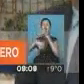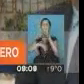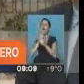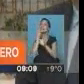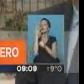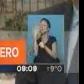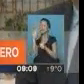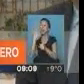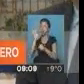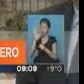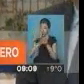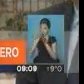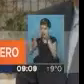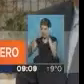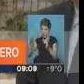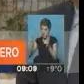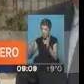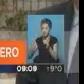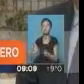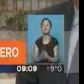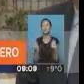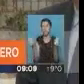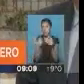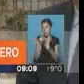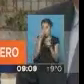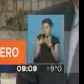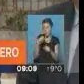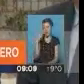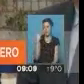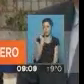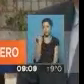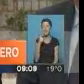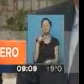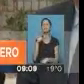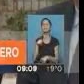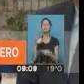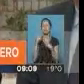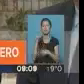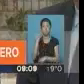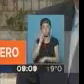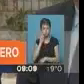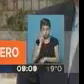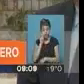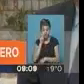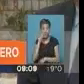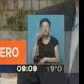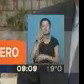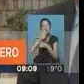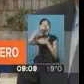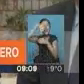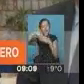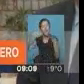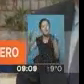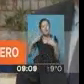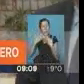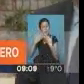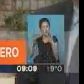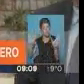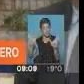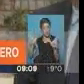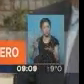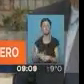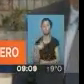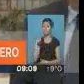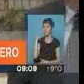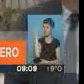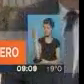octubre y más precisamente van a estar importantes autoridades nacionales visitando este lugar y participando de esta apertura junto a las autoridades locales. A mi